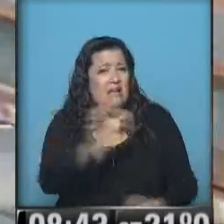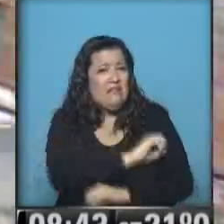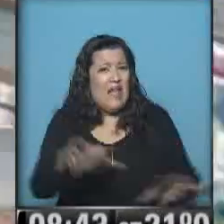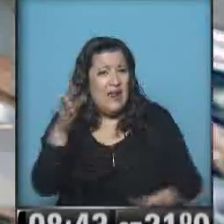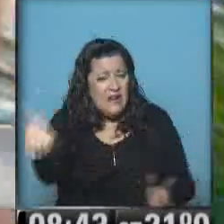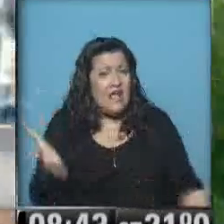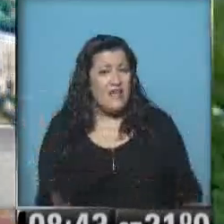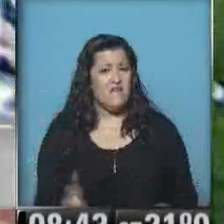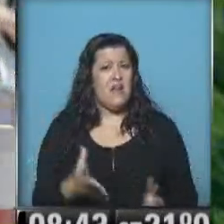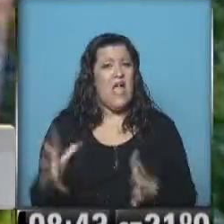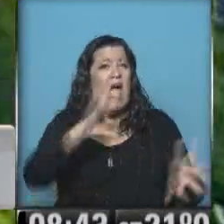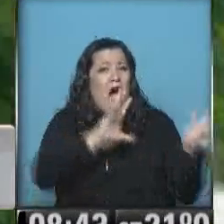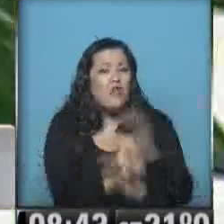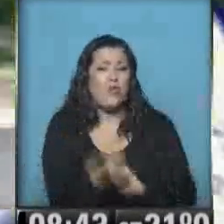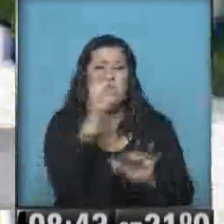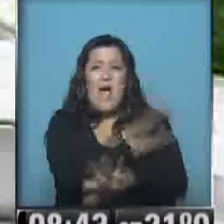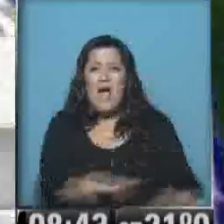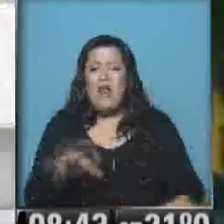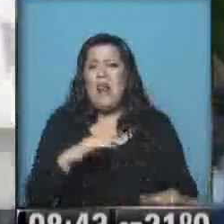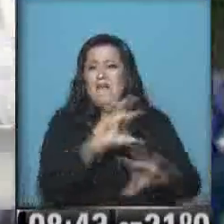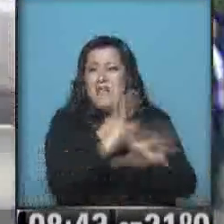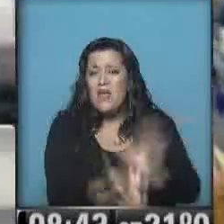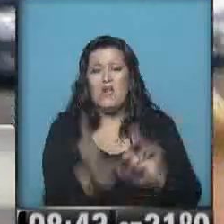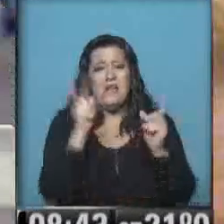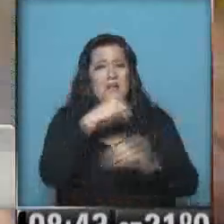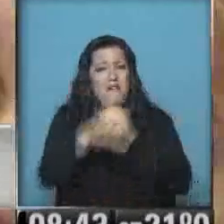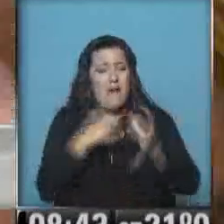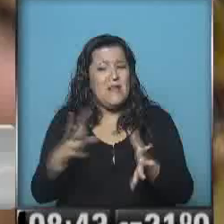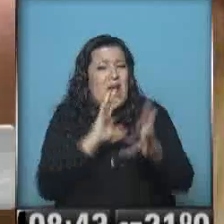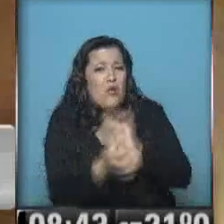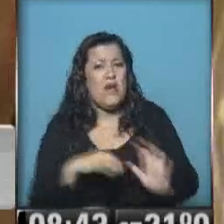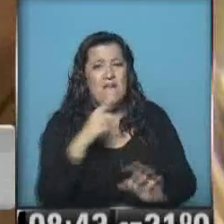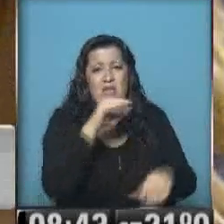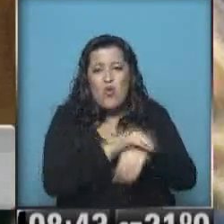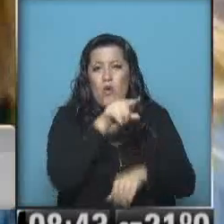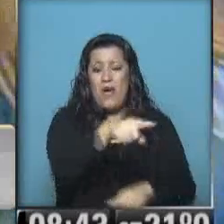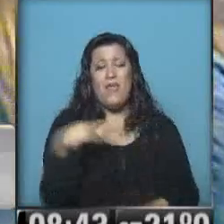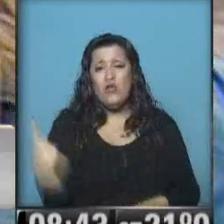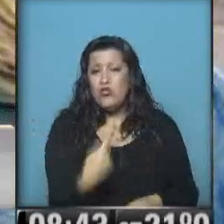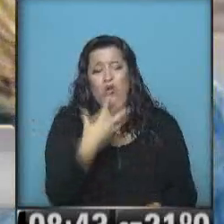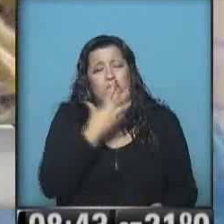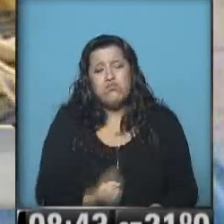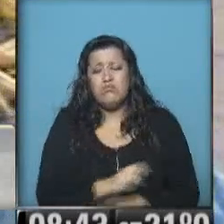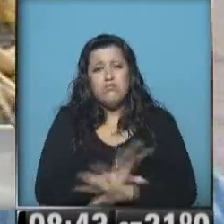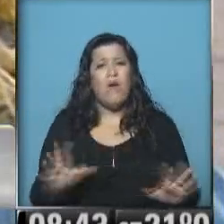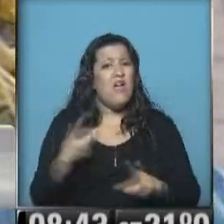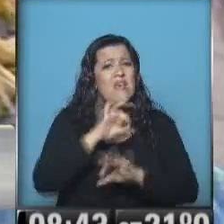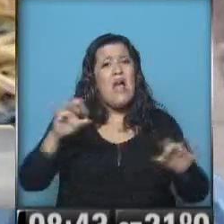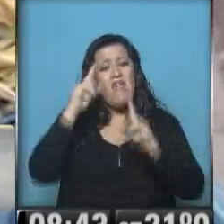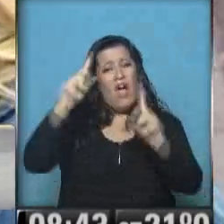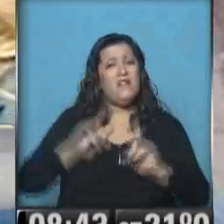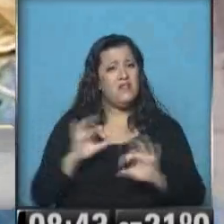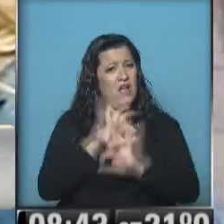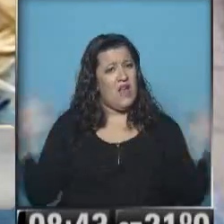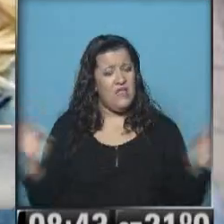arruinado la vida más de una criatura más de una familia y bueno y estamos todos muy angustiados sin la contención de nadie